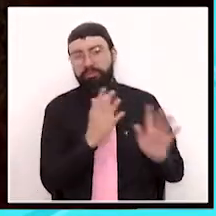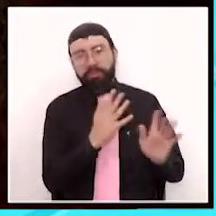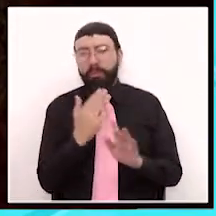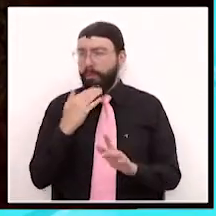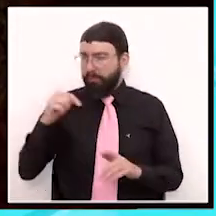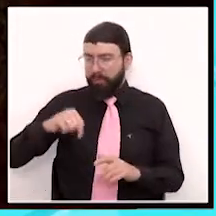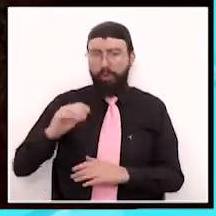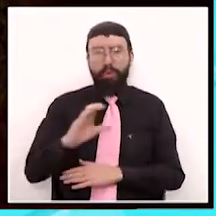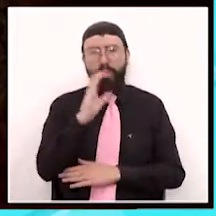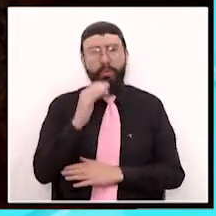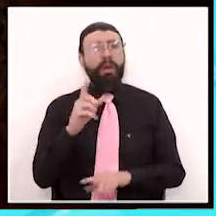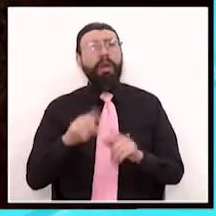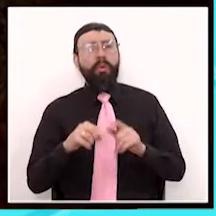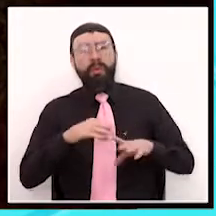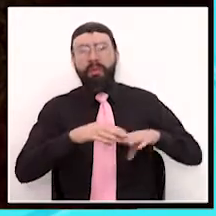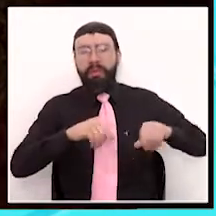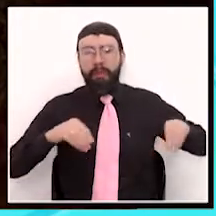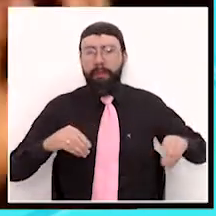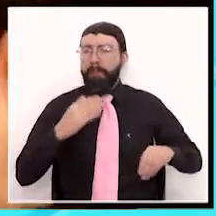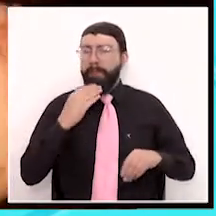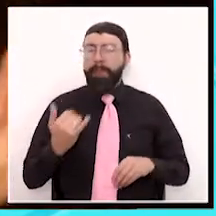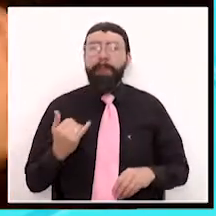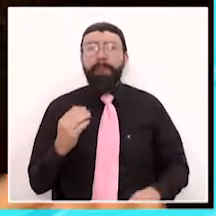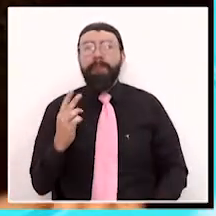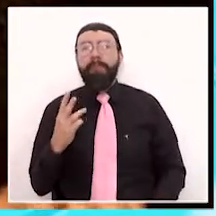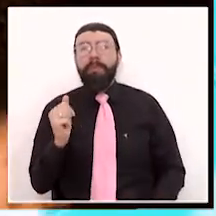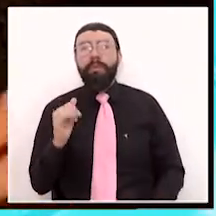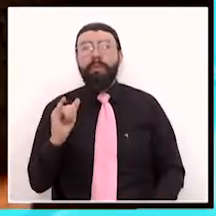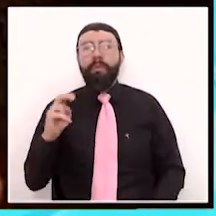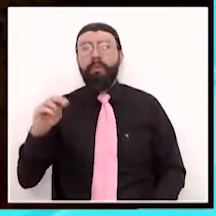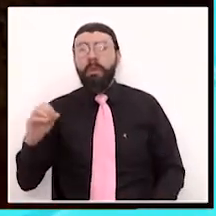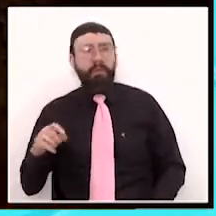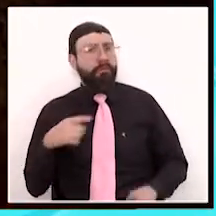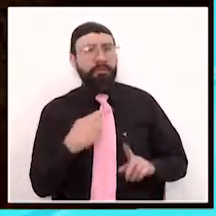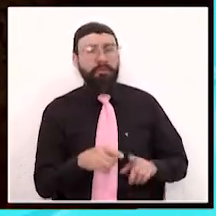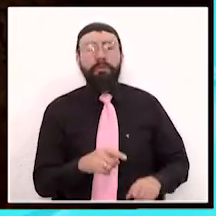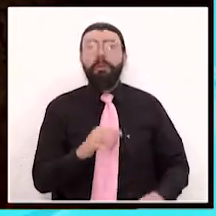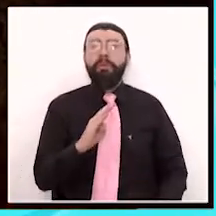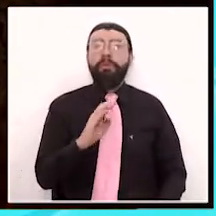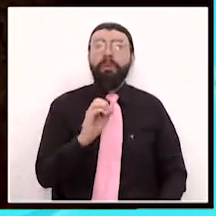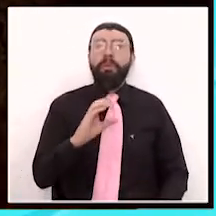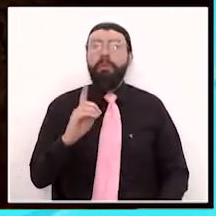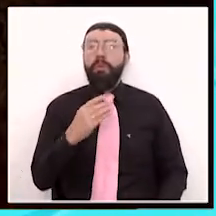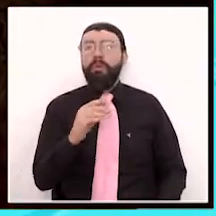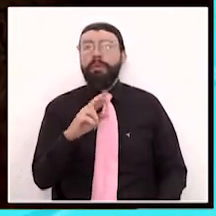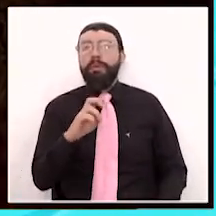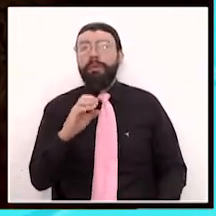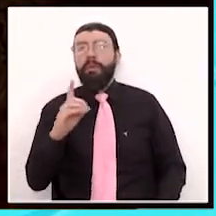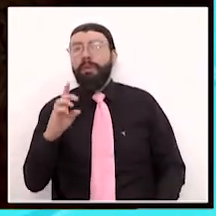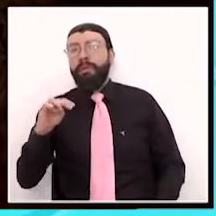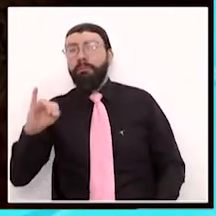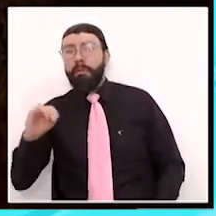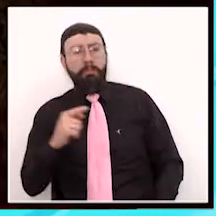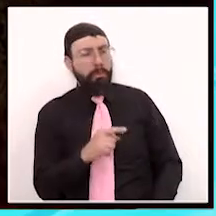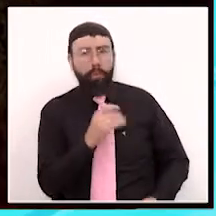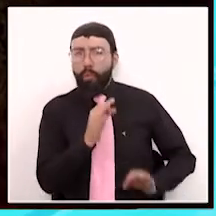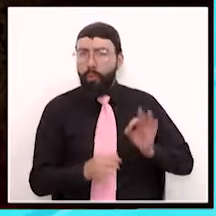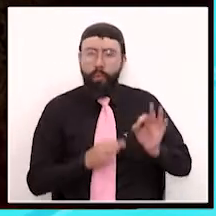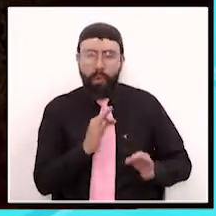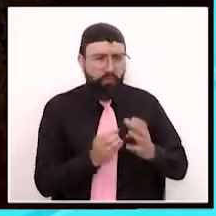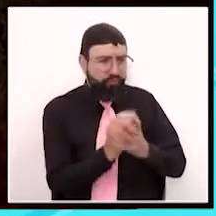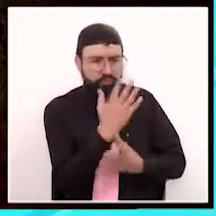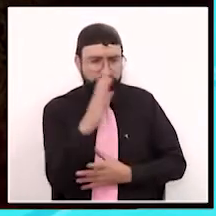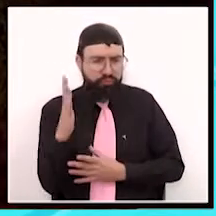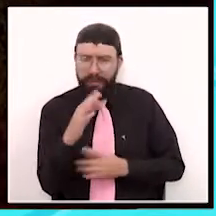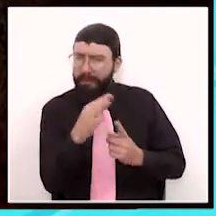marcas de avena sin gluten, hay una que es marca Why Not, otra marca Bob's Red Mill, que son avenas que les han hecho un cuidado y no tienen ninguna partícula de